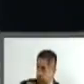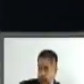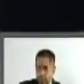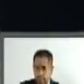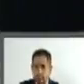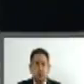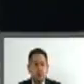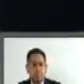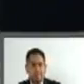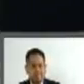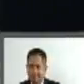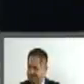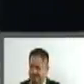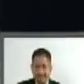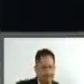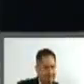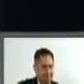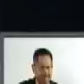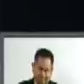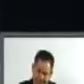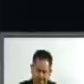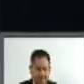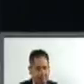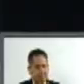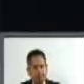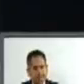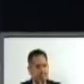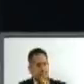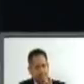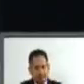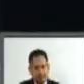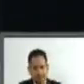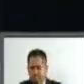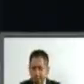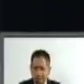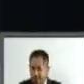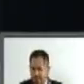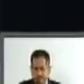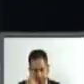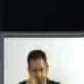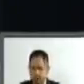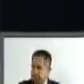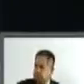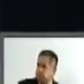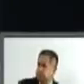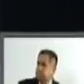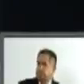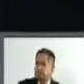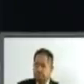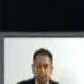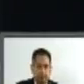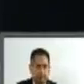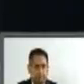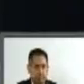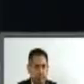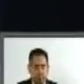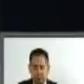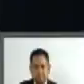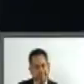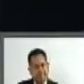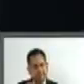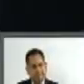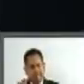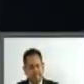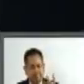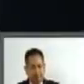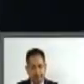la cooperación y la integración regional, impulsa los lazos de entendimiento entre las naciones. A través de los recursos que el